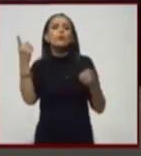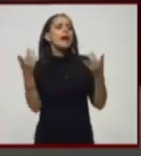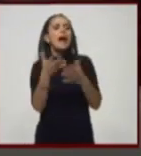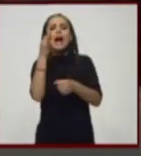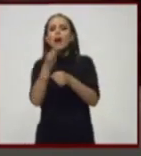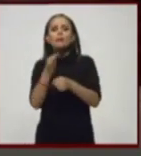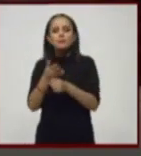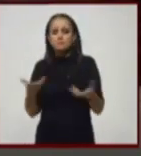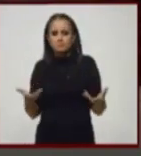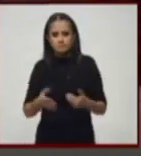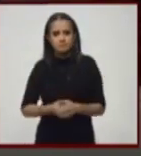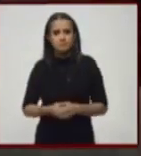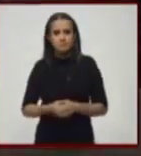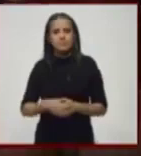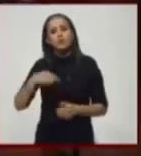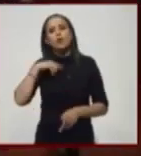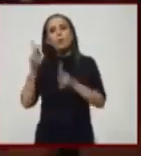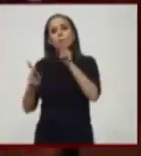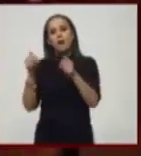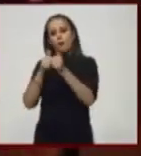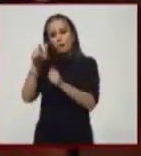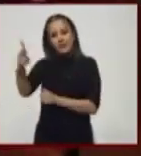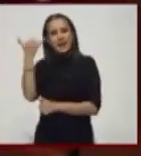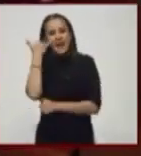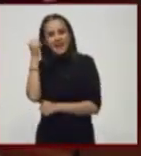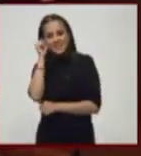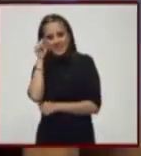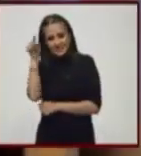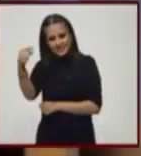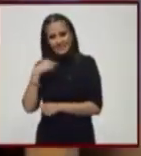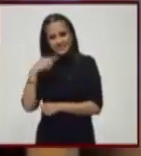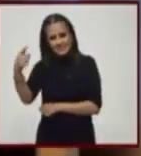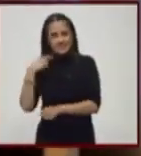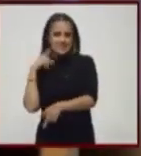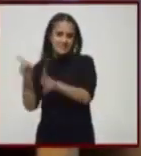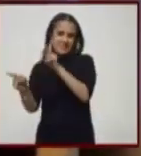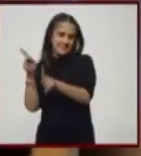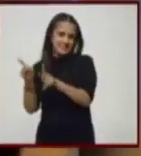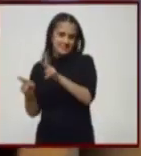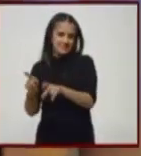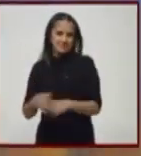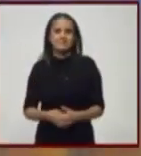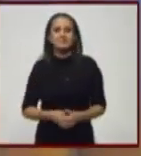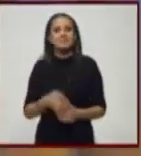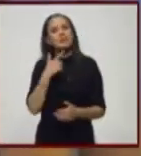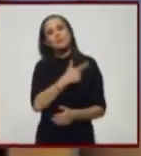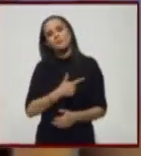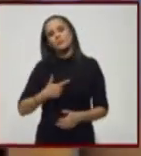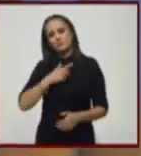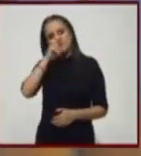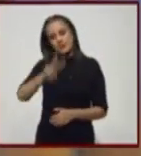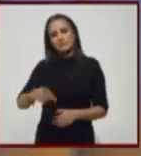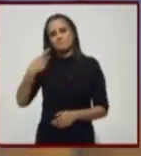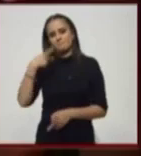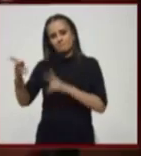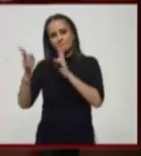ahorita platicando con javier solórzano no sabes el gusto